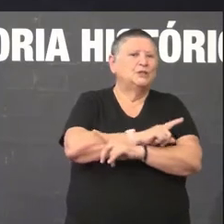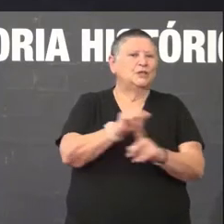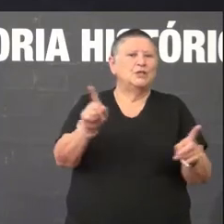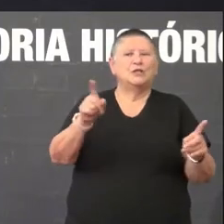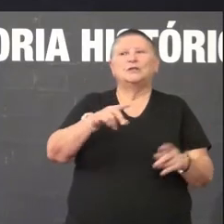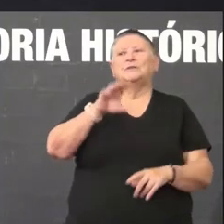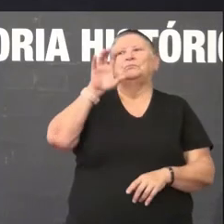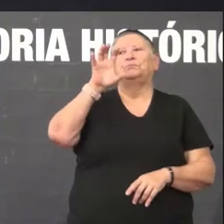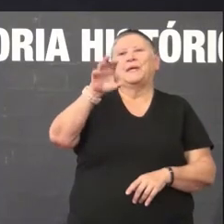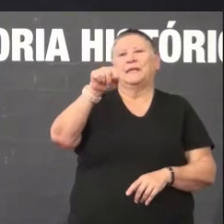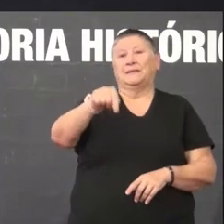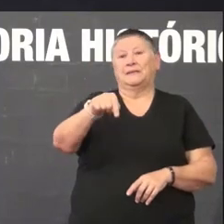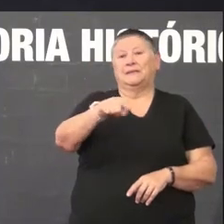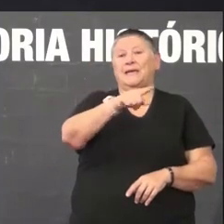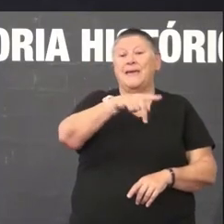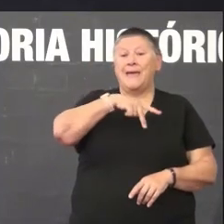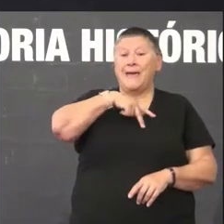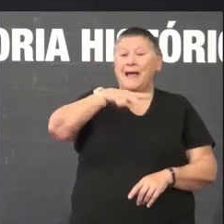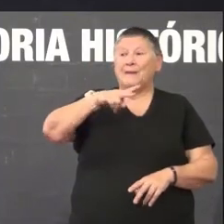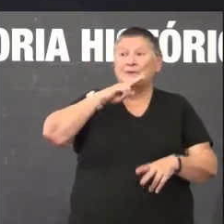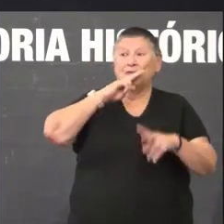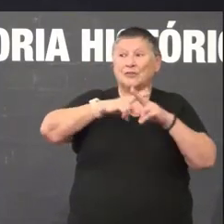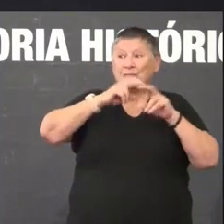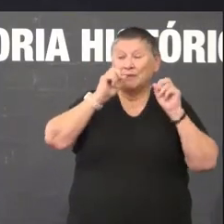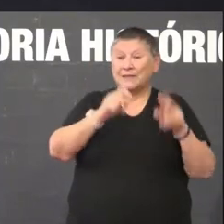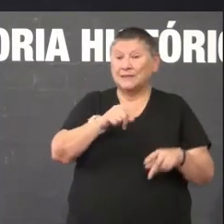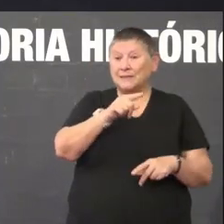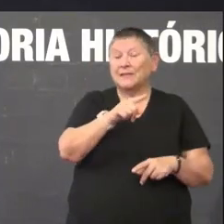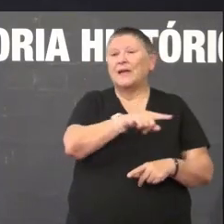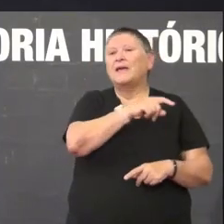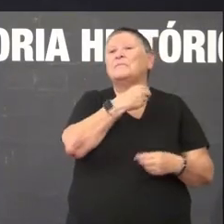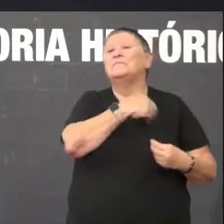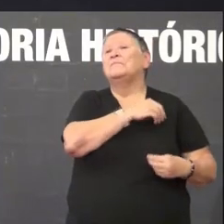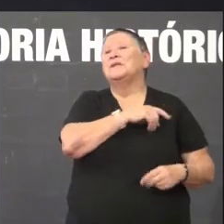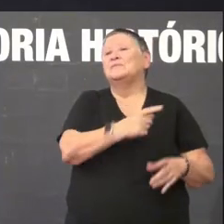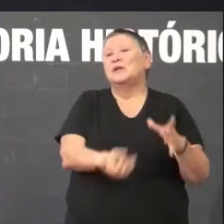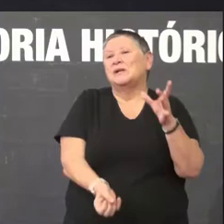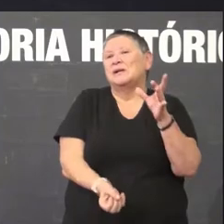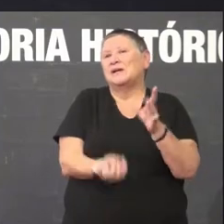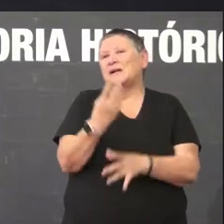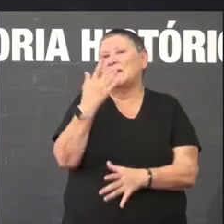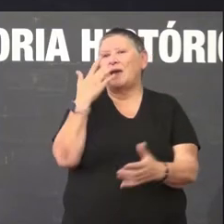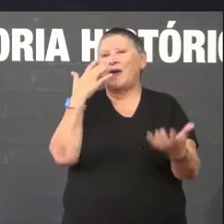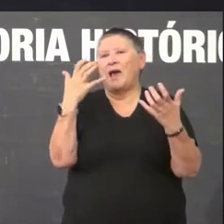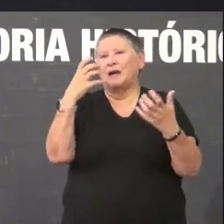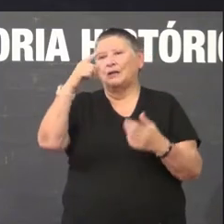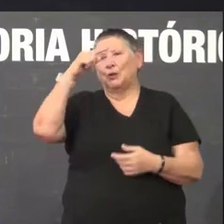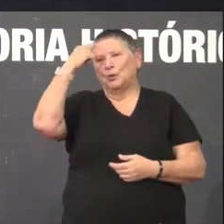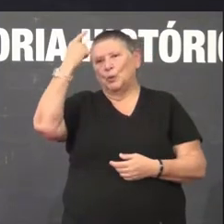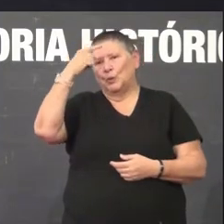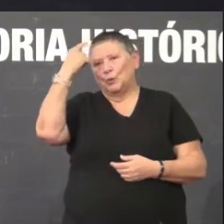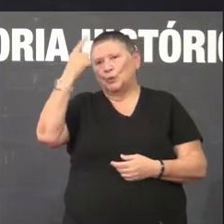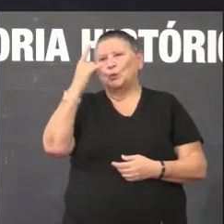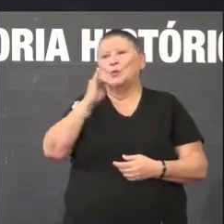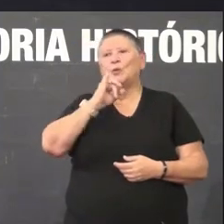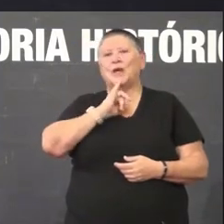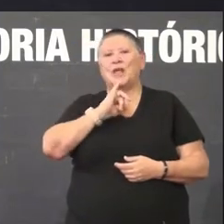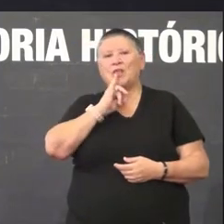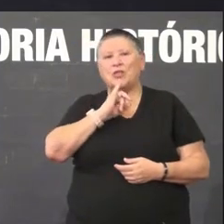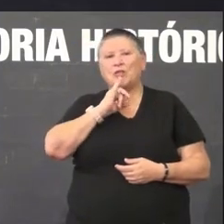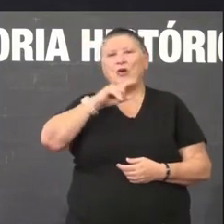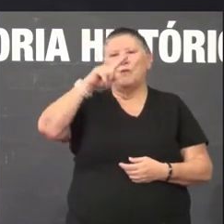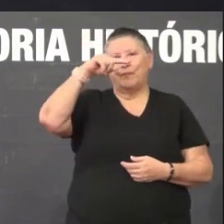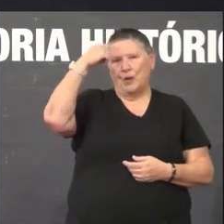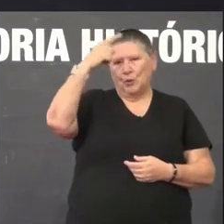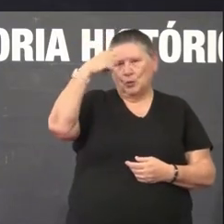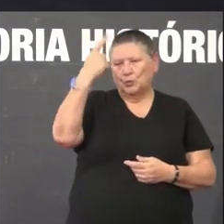son as que crearon o idioma, a cultura, as artes, os usos, os costumes, o